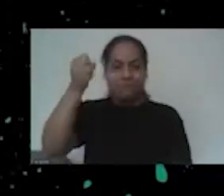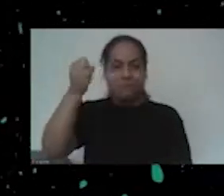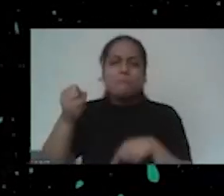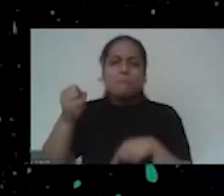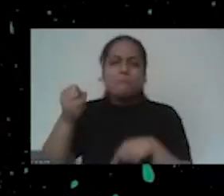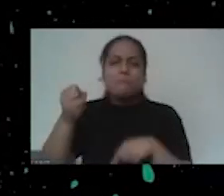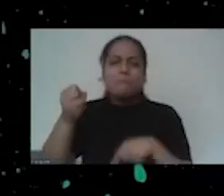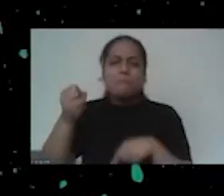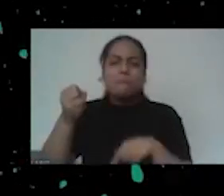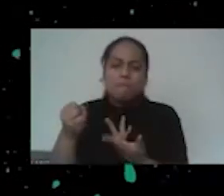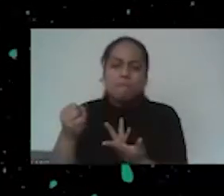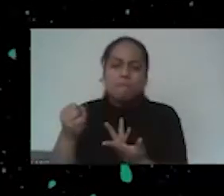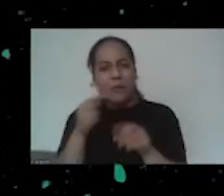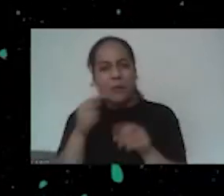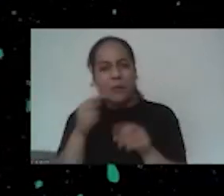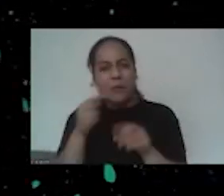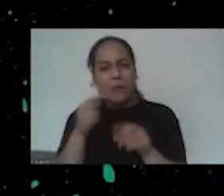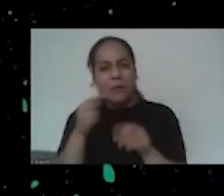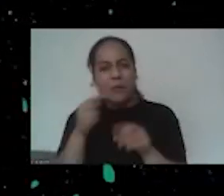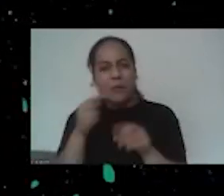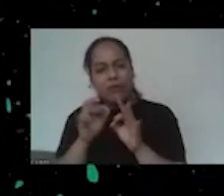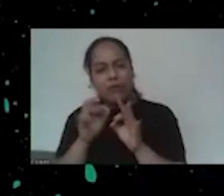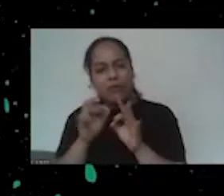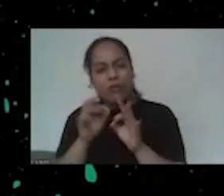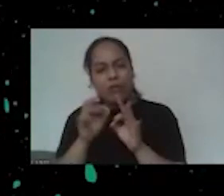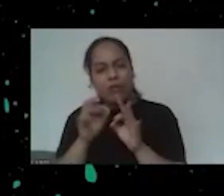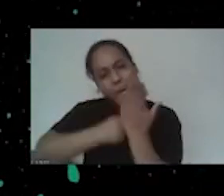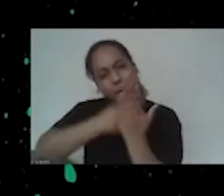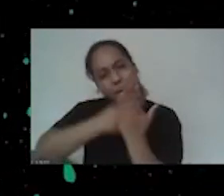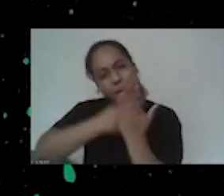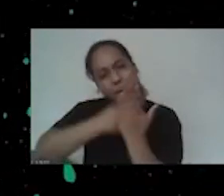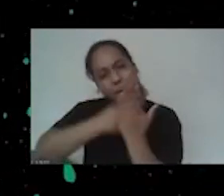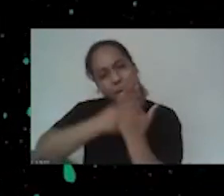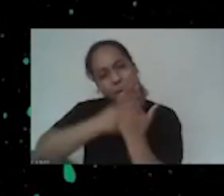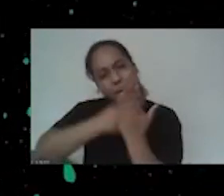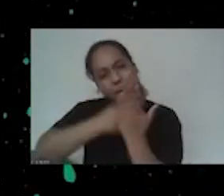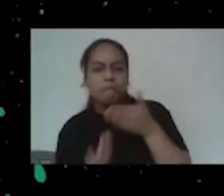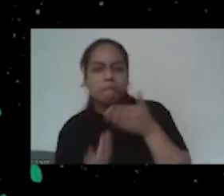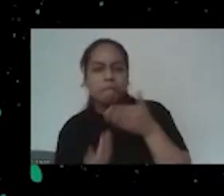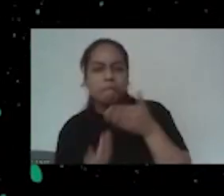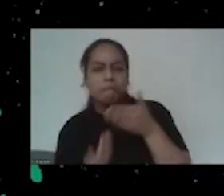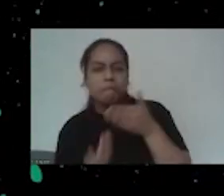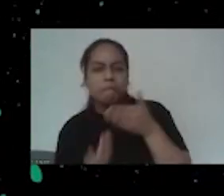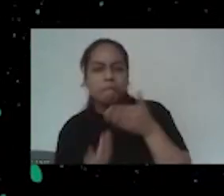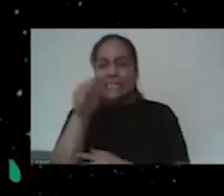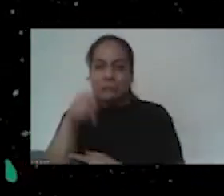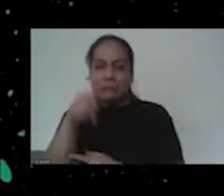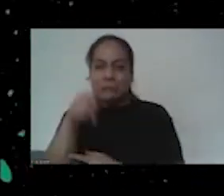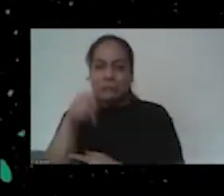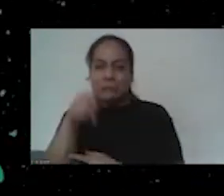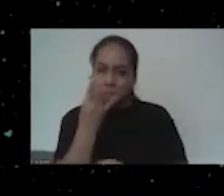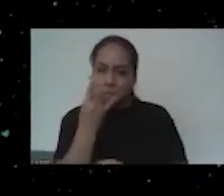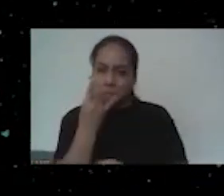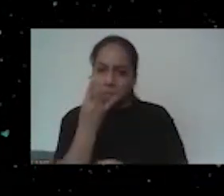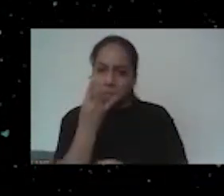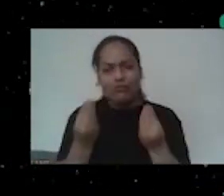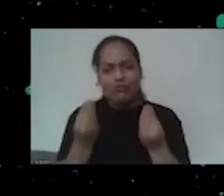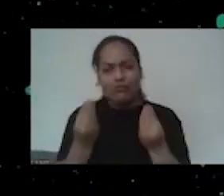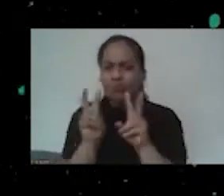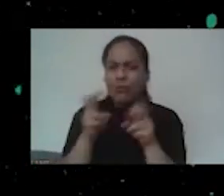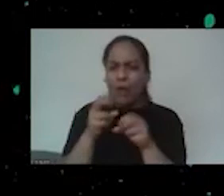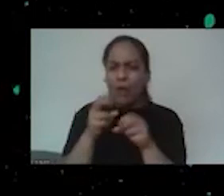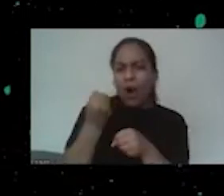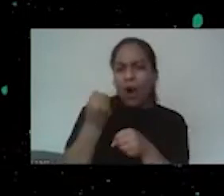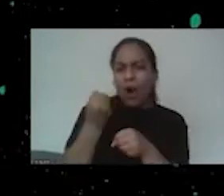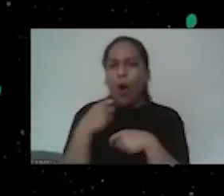Y bueno, digamos que ese es un proyecto con el que estoy apenas comenzando, pero sí, me interesa muchísimo ese